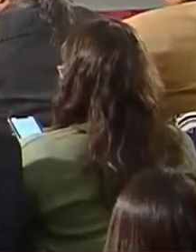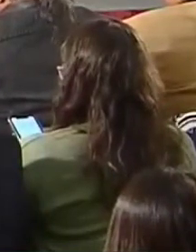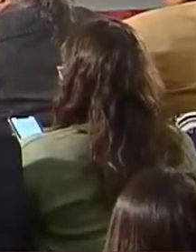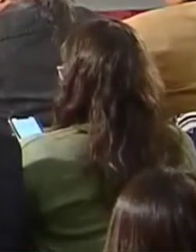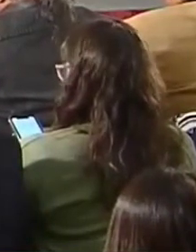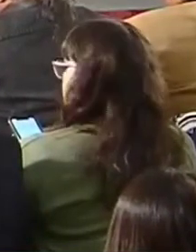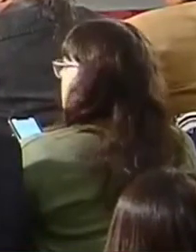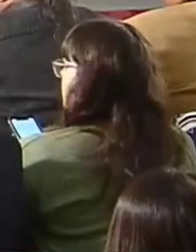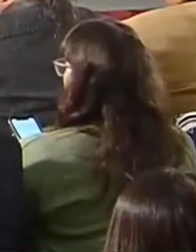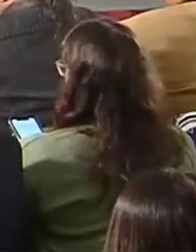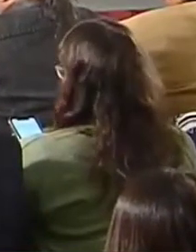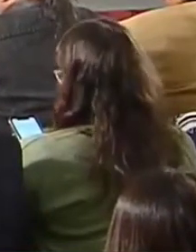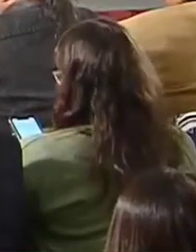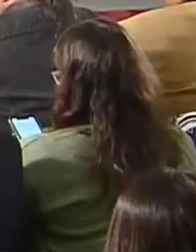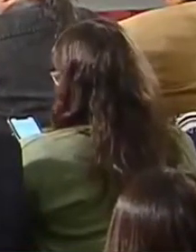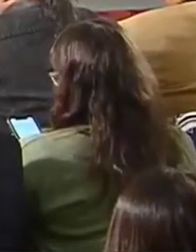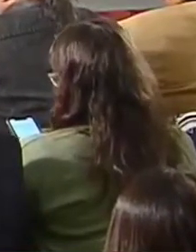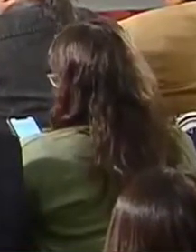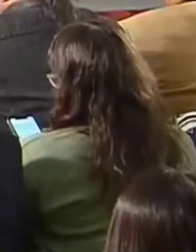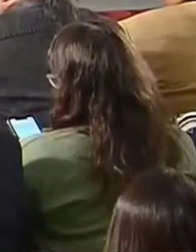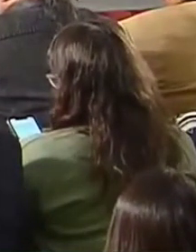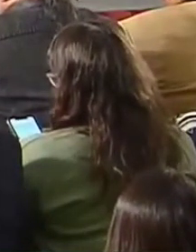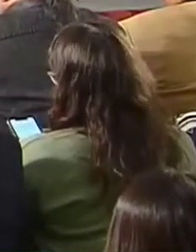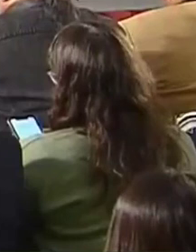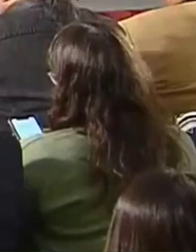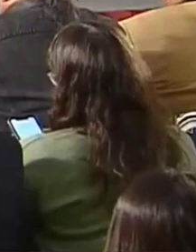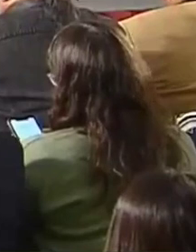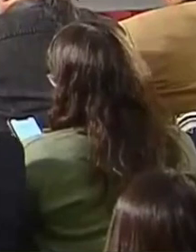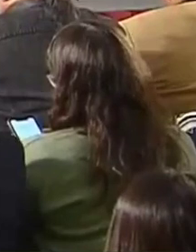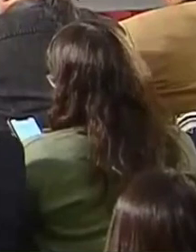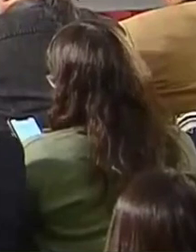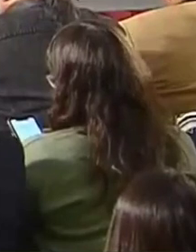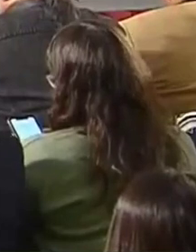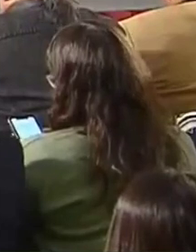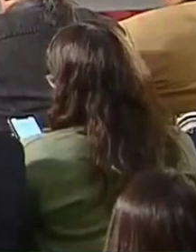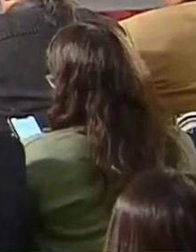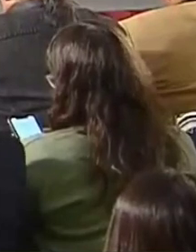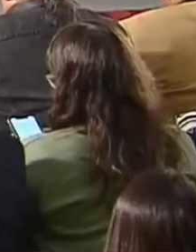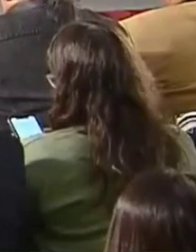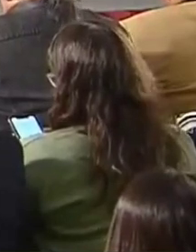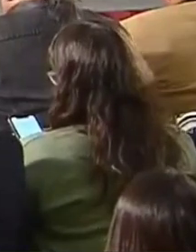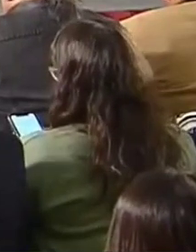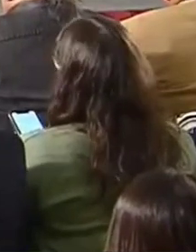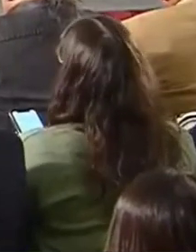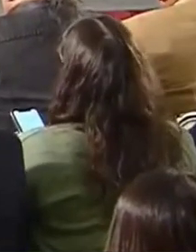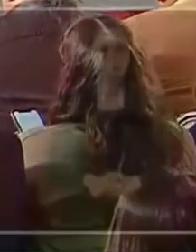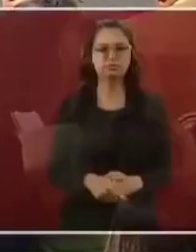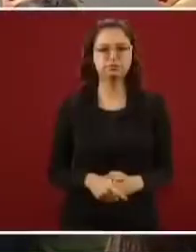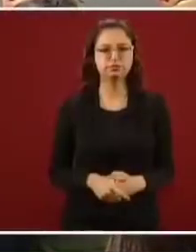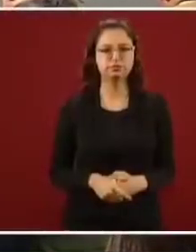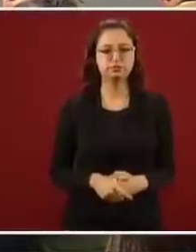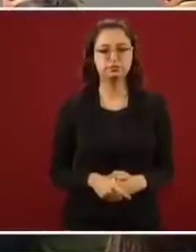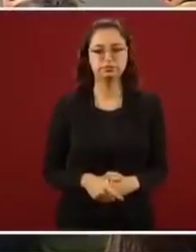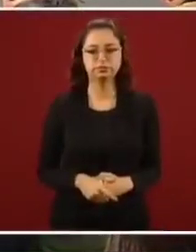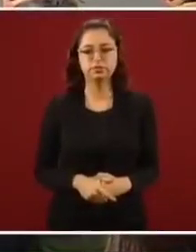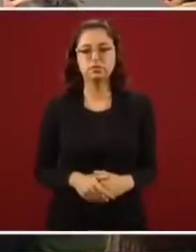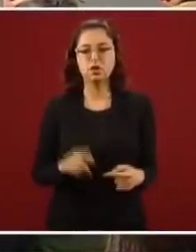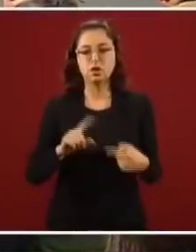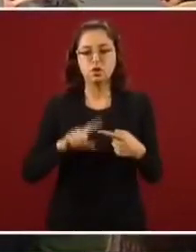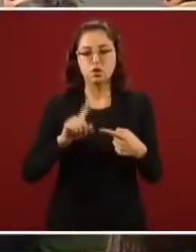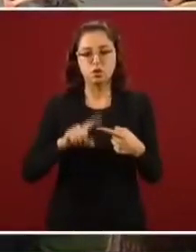presentó el informe, es que haya un comprador, un solo comprador, lo que se